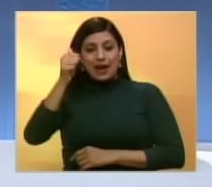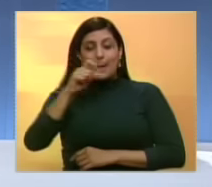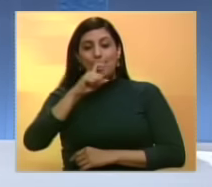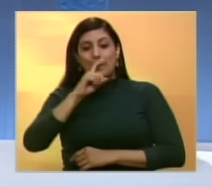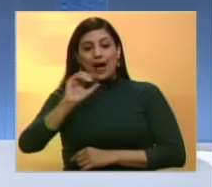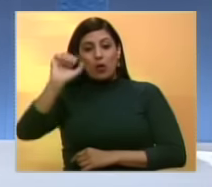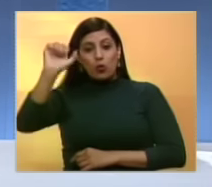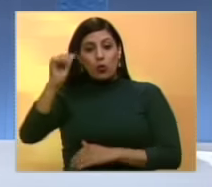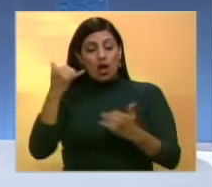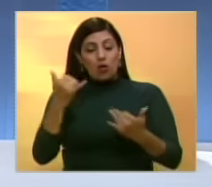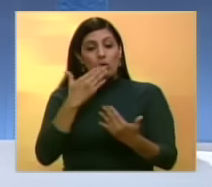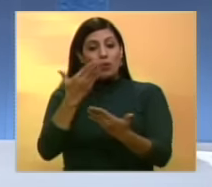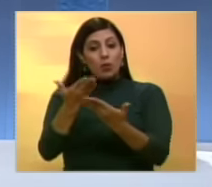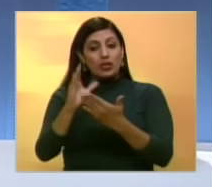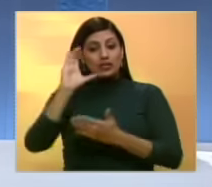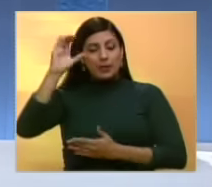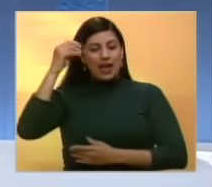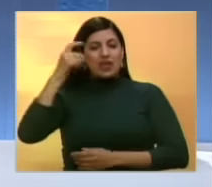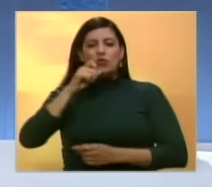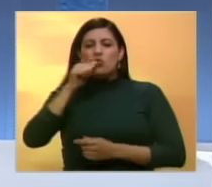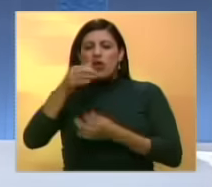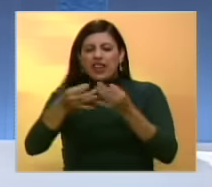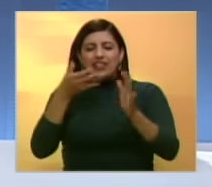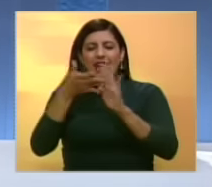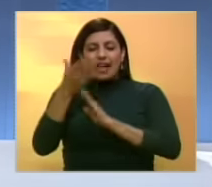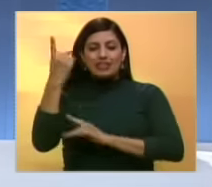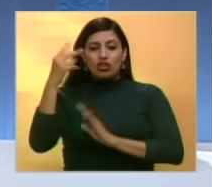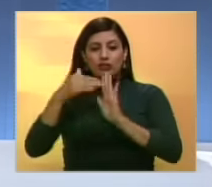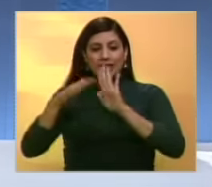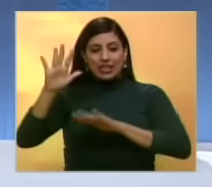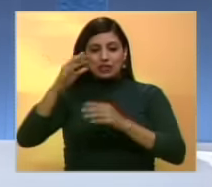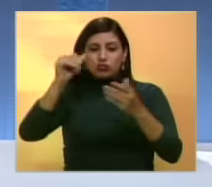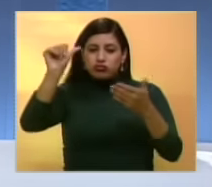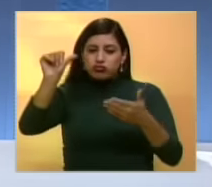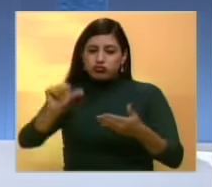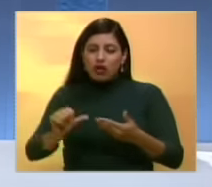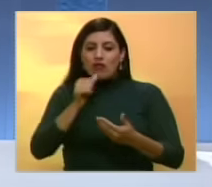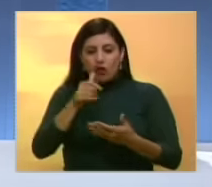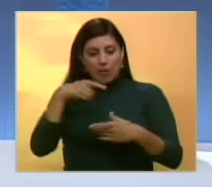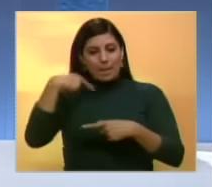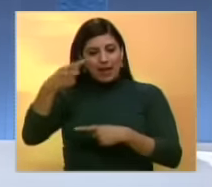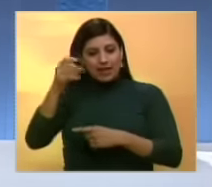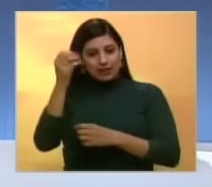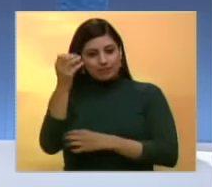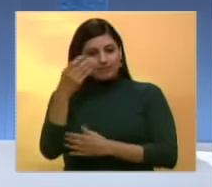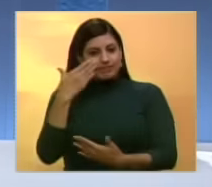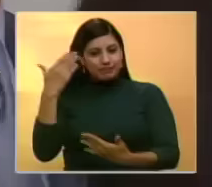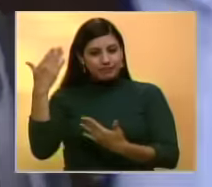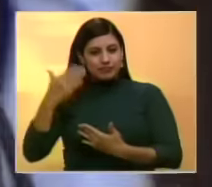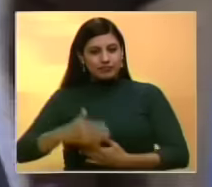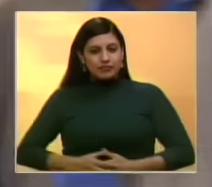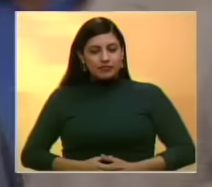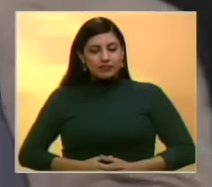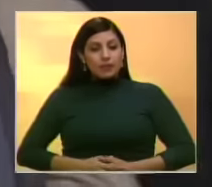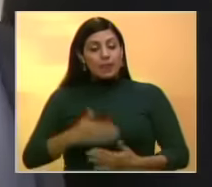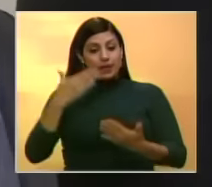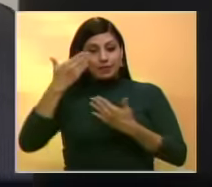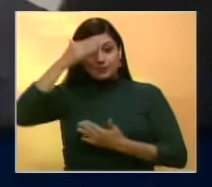Mad qui presentará al país su memoria y cuenta del 2015 Diana Vázquez nos trae el reporte